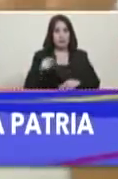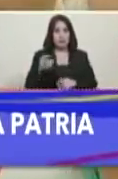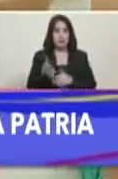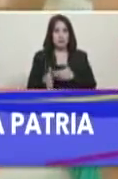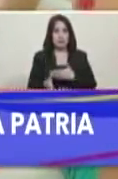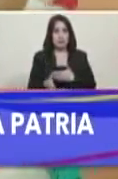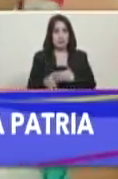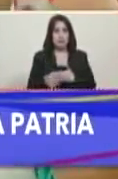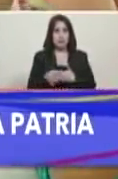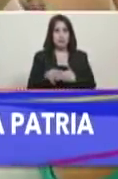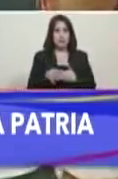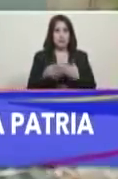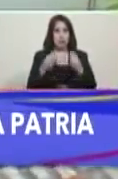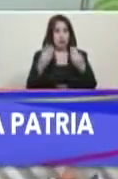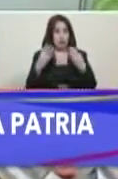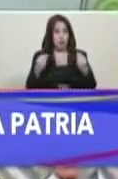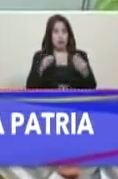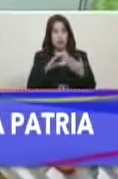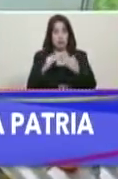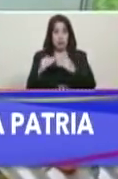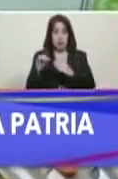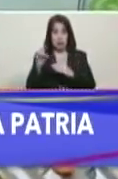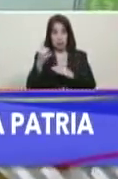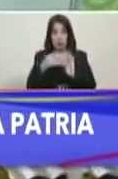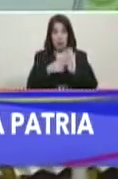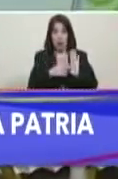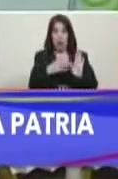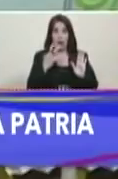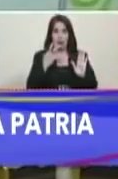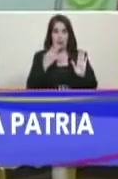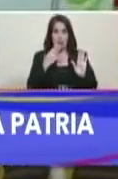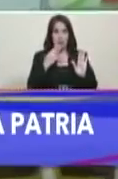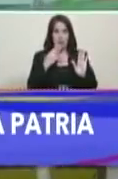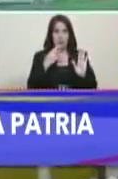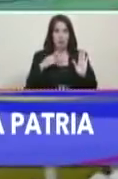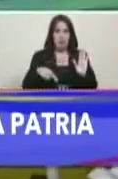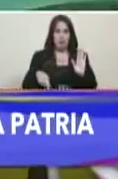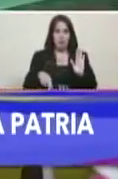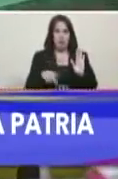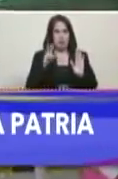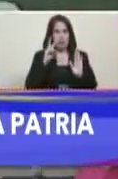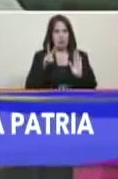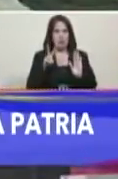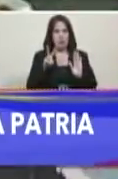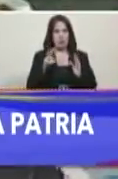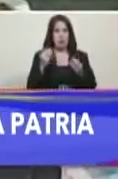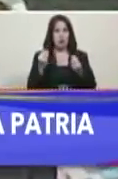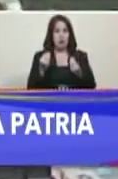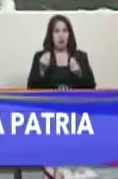13.567 comunidades y esta es una de ellas. Nosotros, a través de este instrumento, hemos